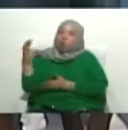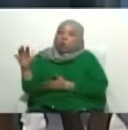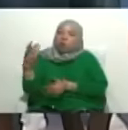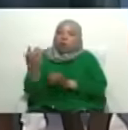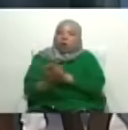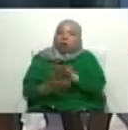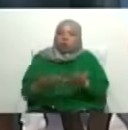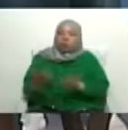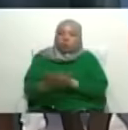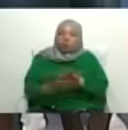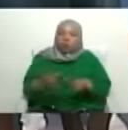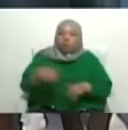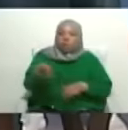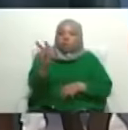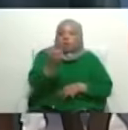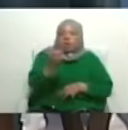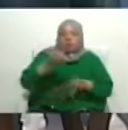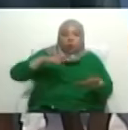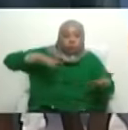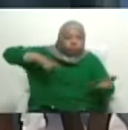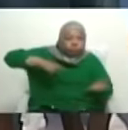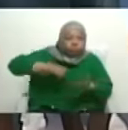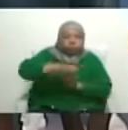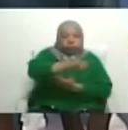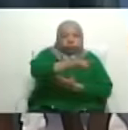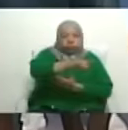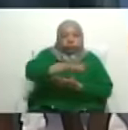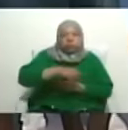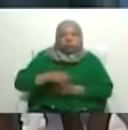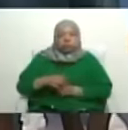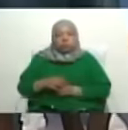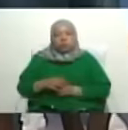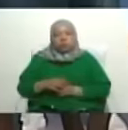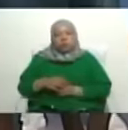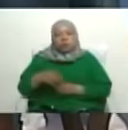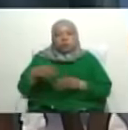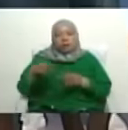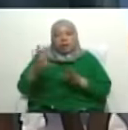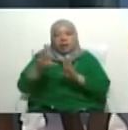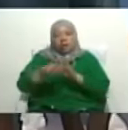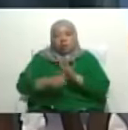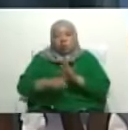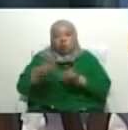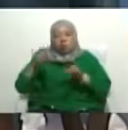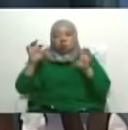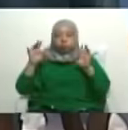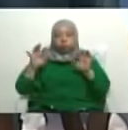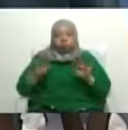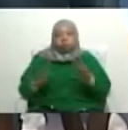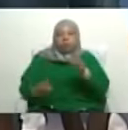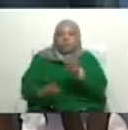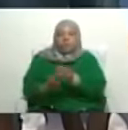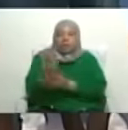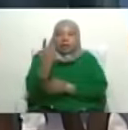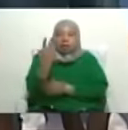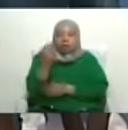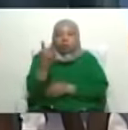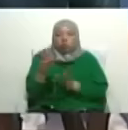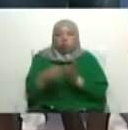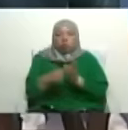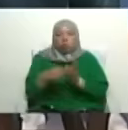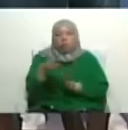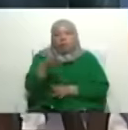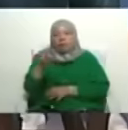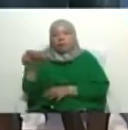hacia suelo venezolano, que incluyó el desembarco de mercenarios en mayo del 2020, que